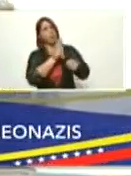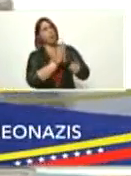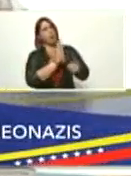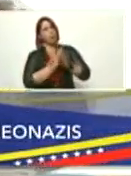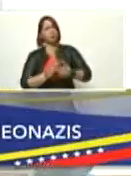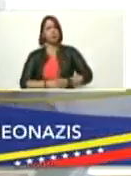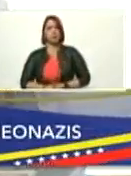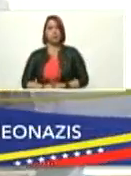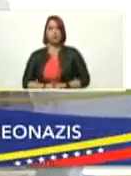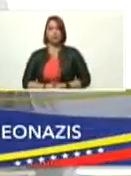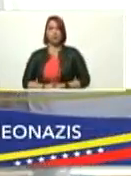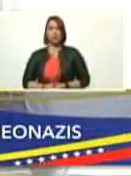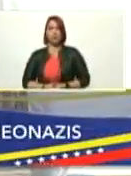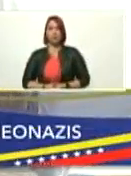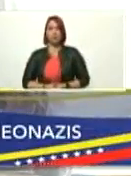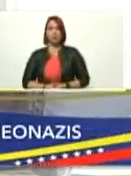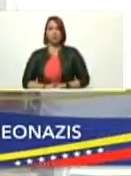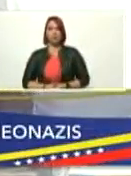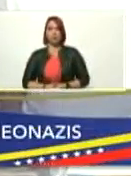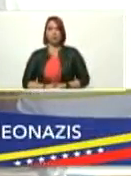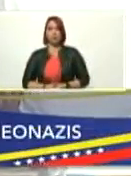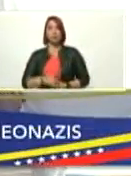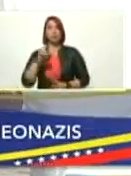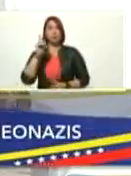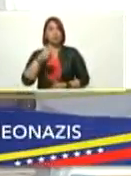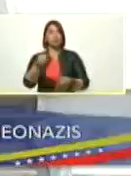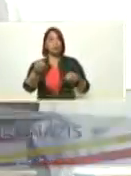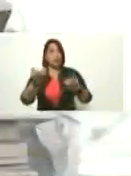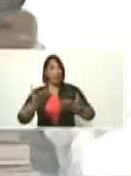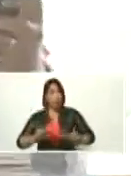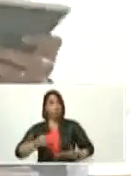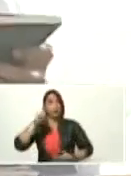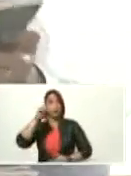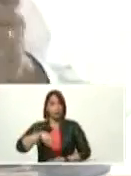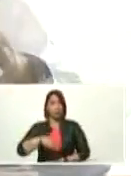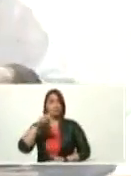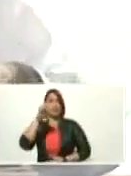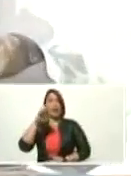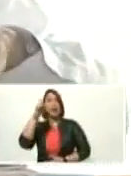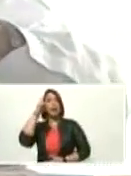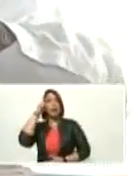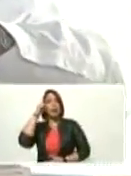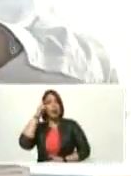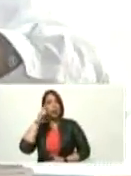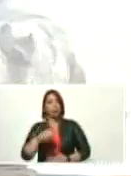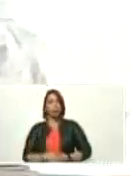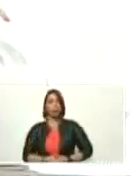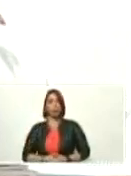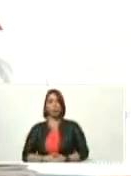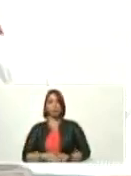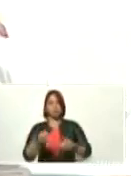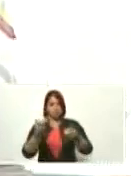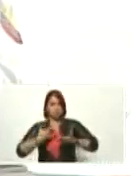Ernesto. Igual me regala Ernesto, me había prometido este libro,